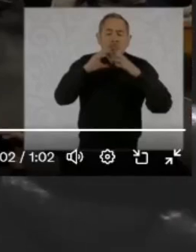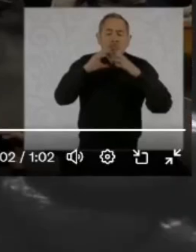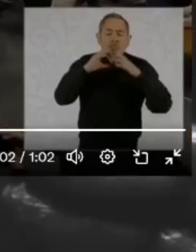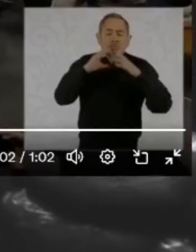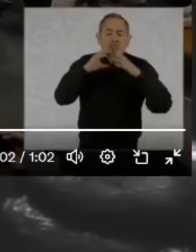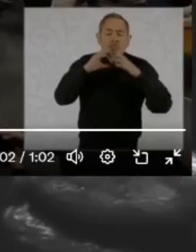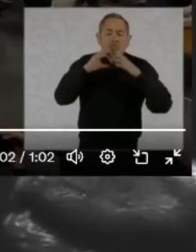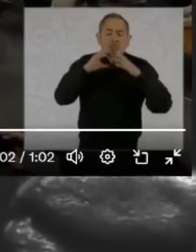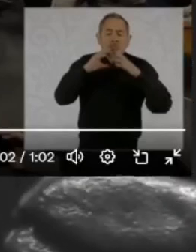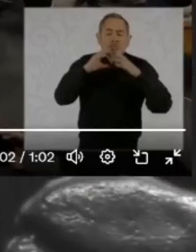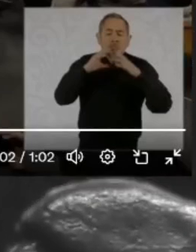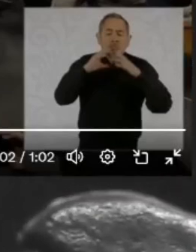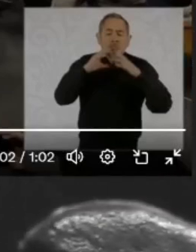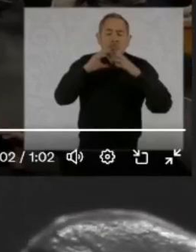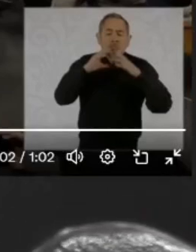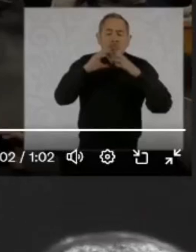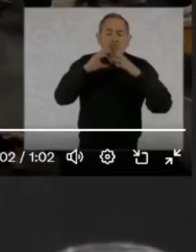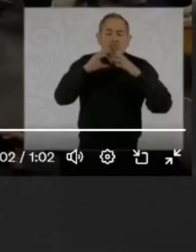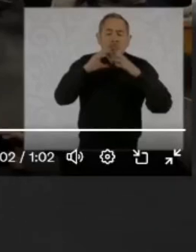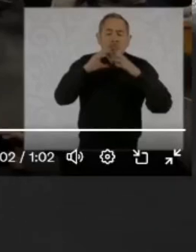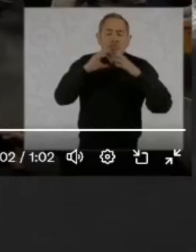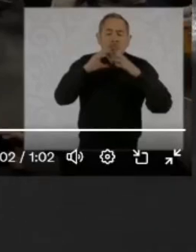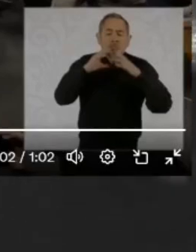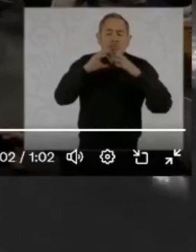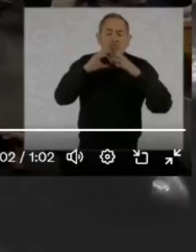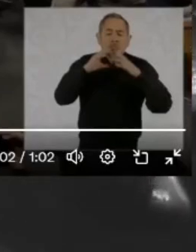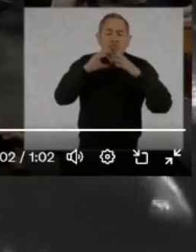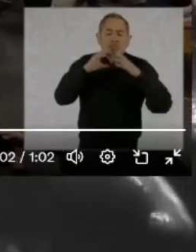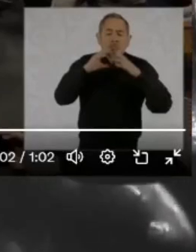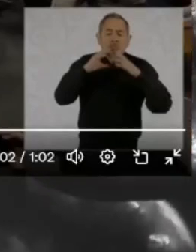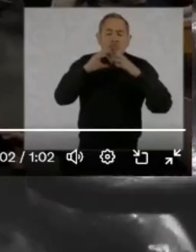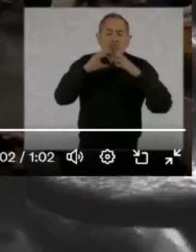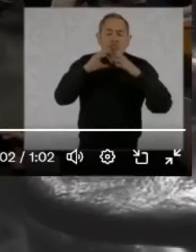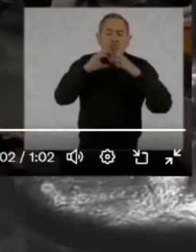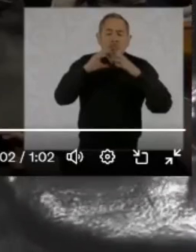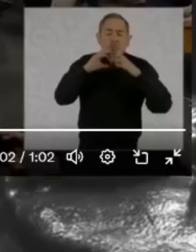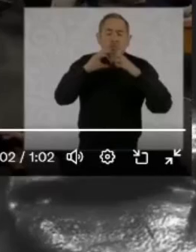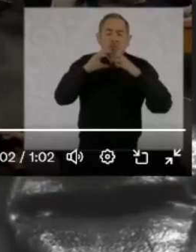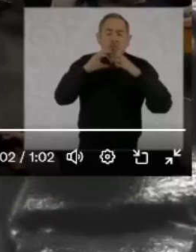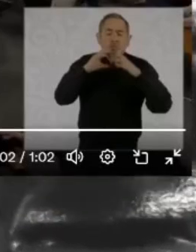también es importante de repente comentarlos y se mantienen ellos